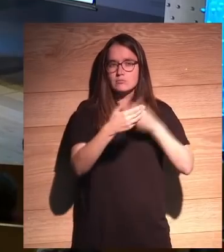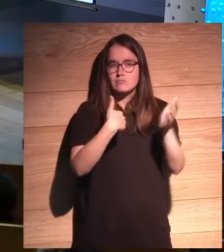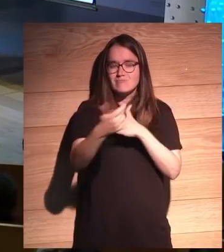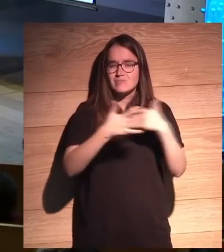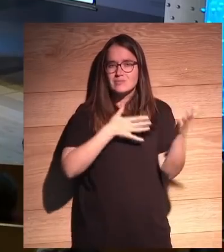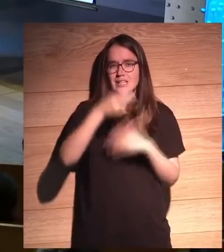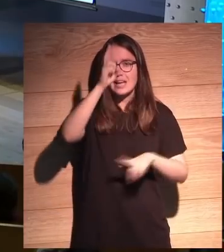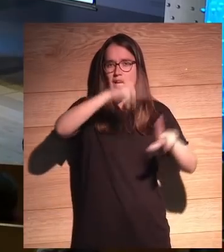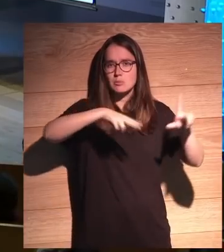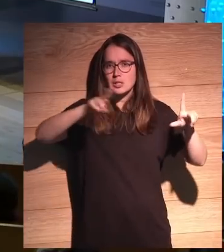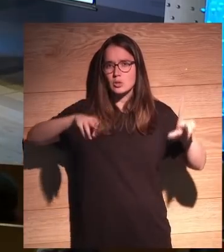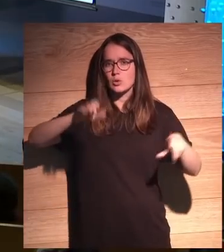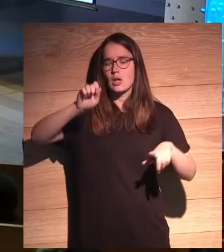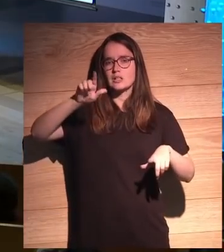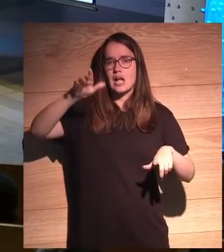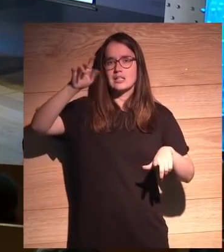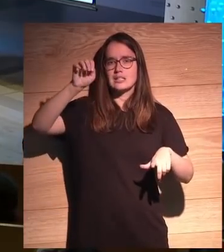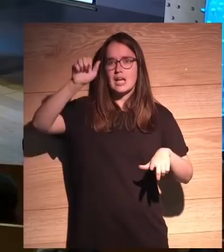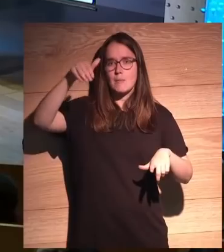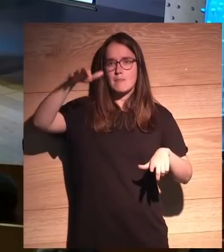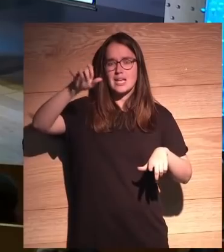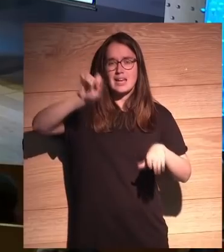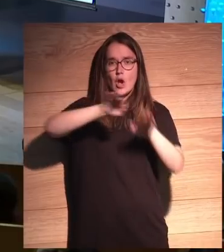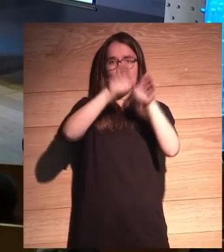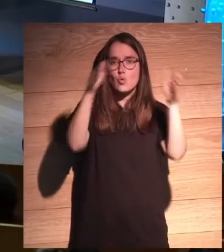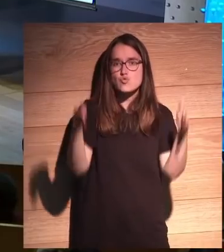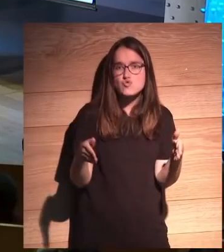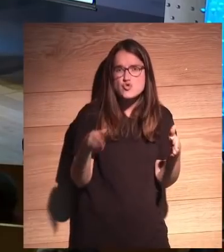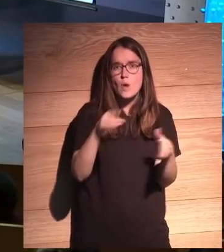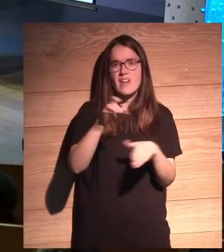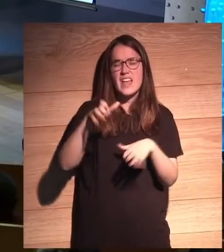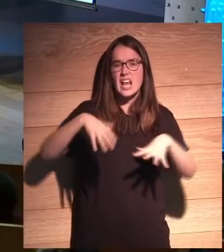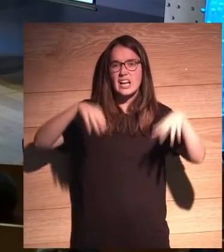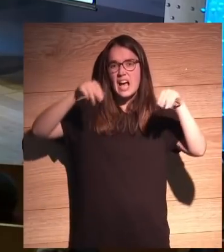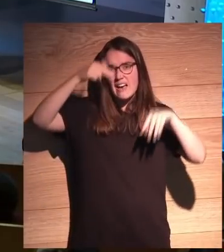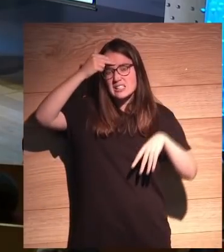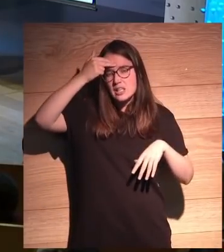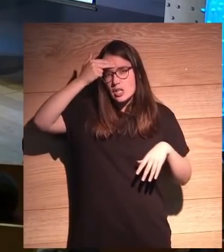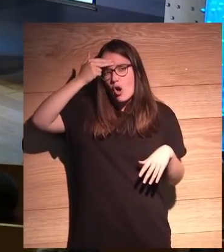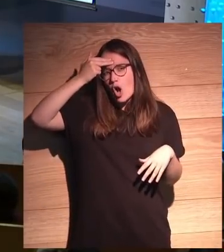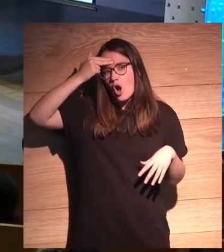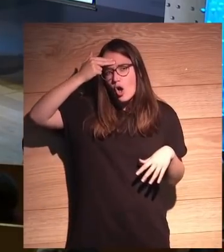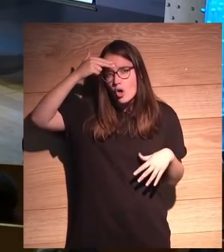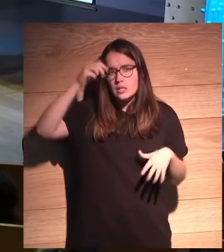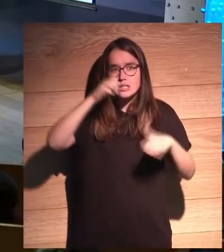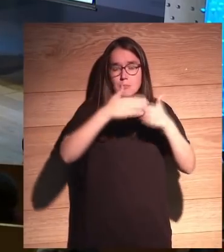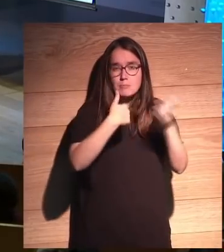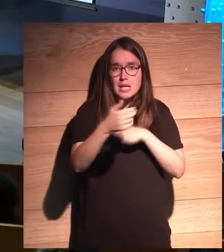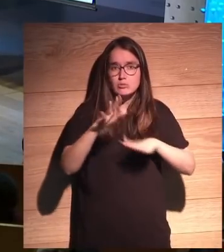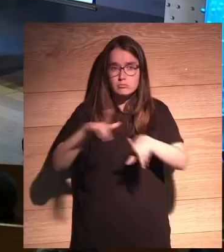las pinturas de Altamira, de Tito Bustillo, de la Cueva del Castillo, de donde procede estas manos que estáis viendo